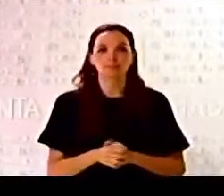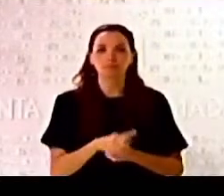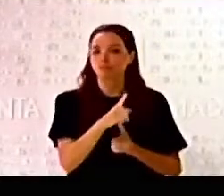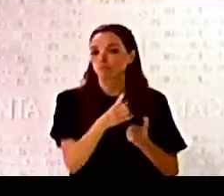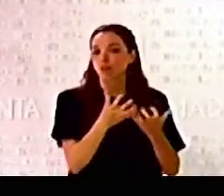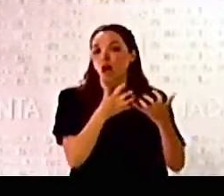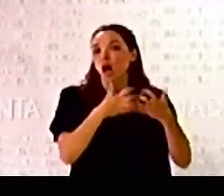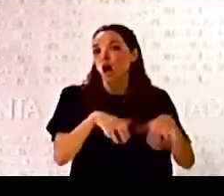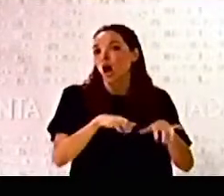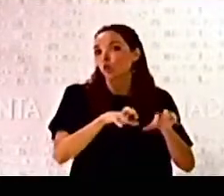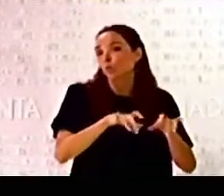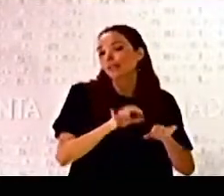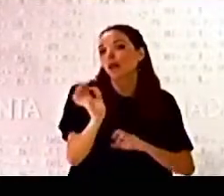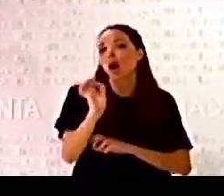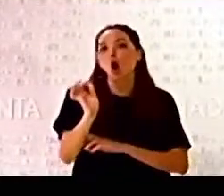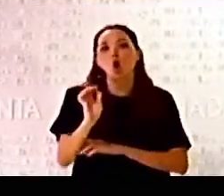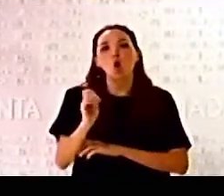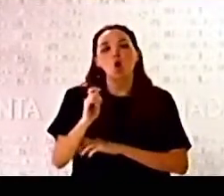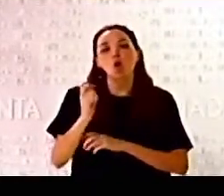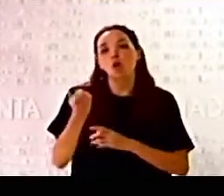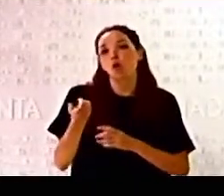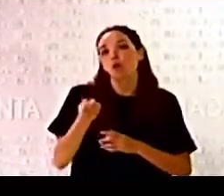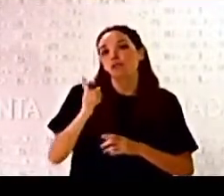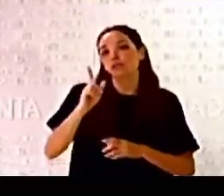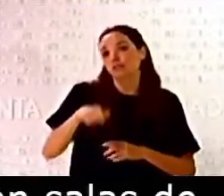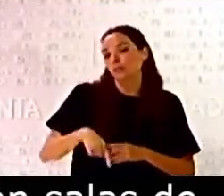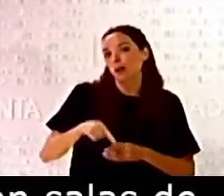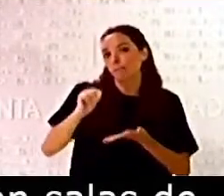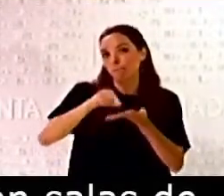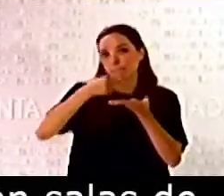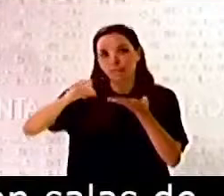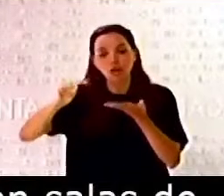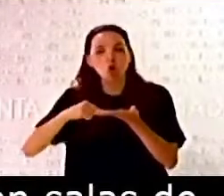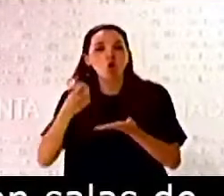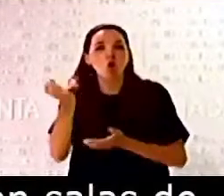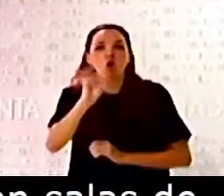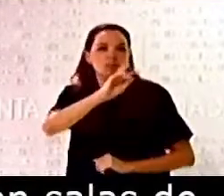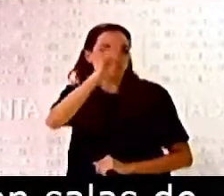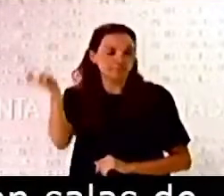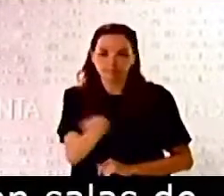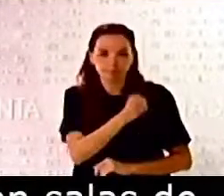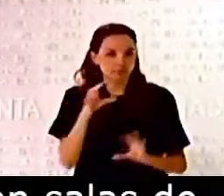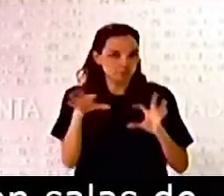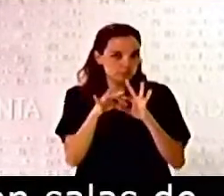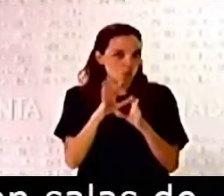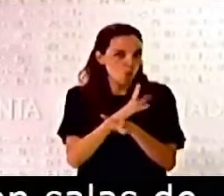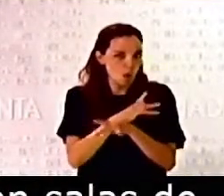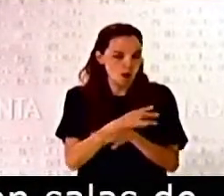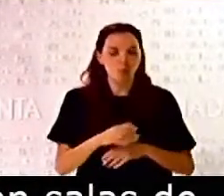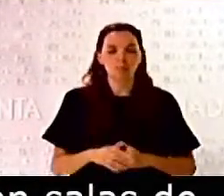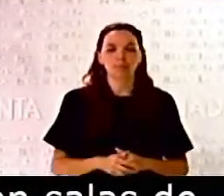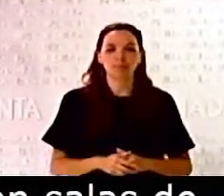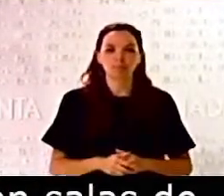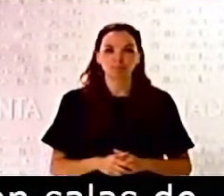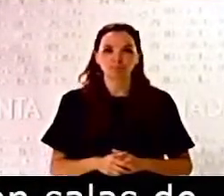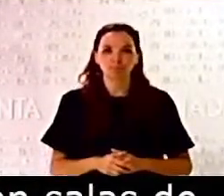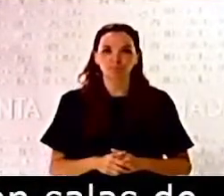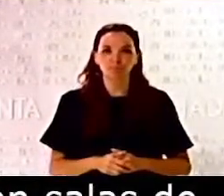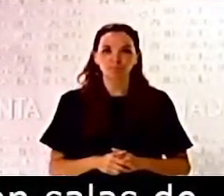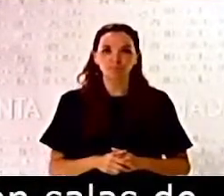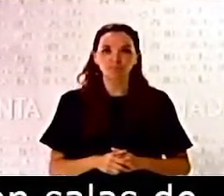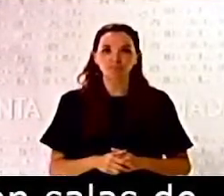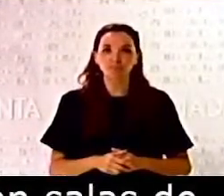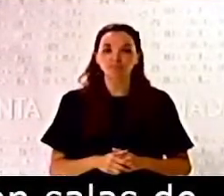también salas de bingo y otro tipo de salas que tienen que ver con el juego. Por lo